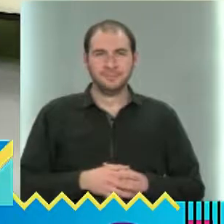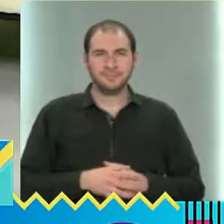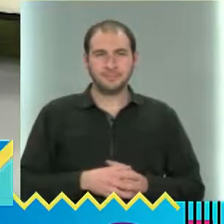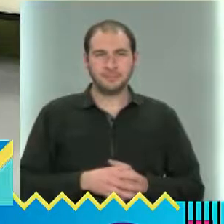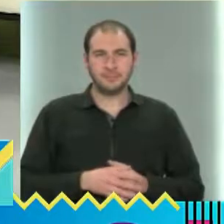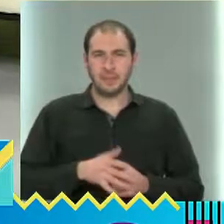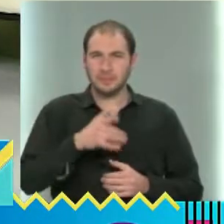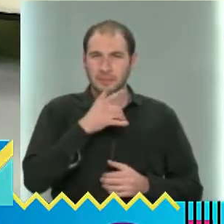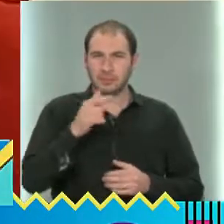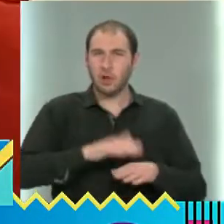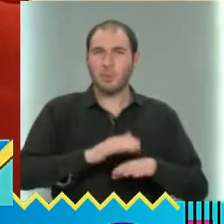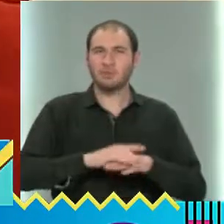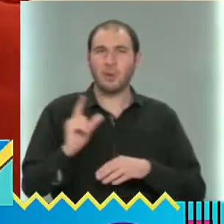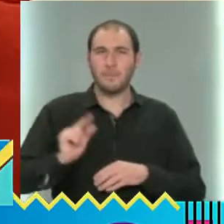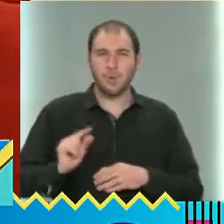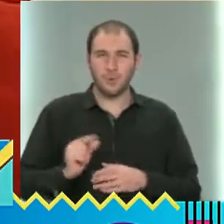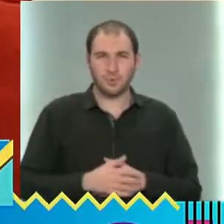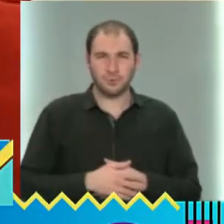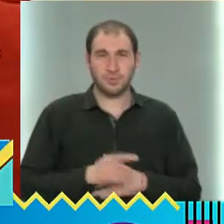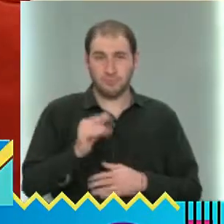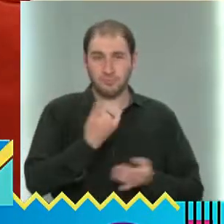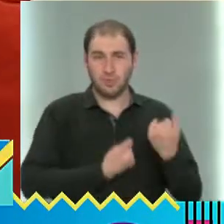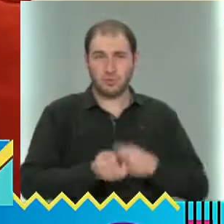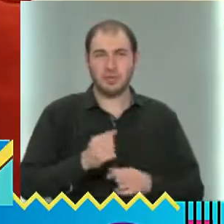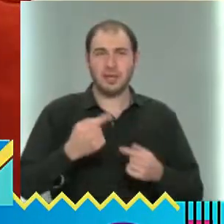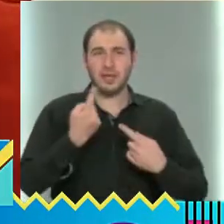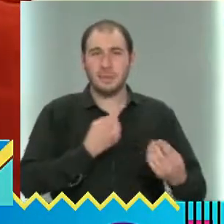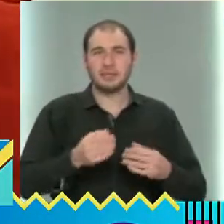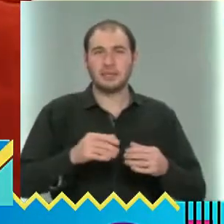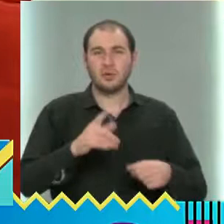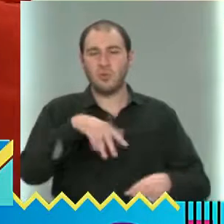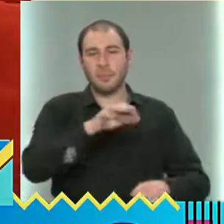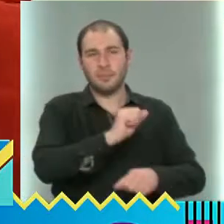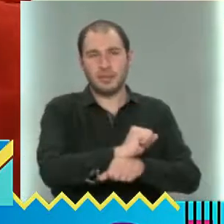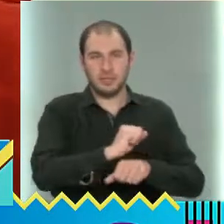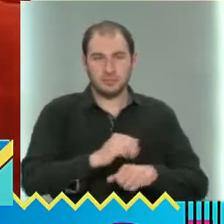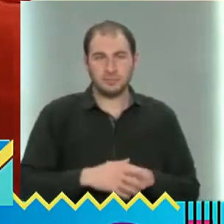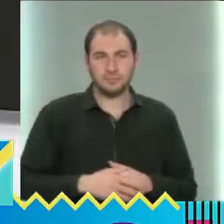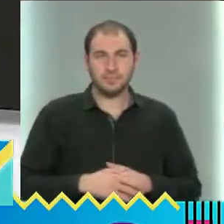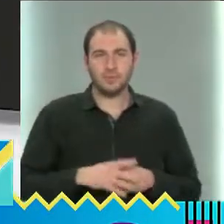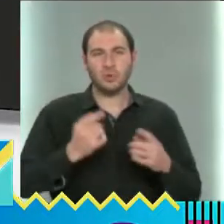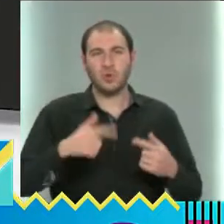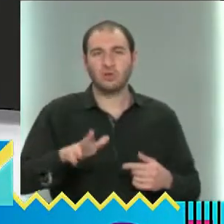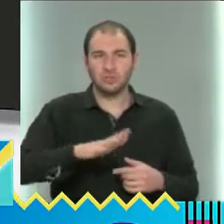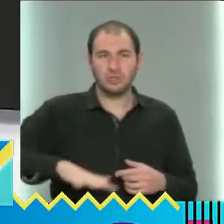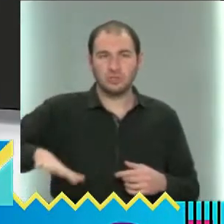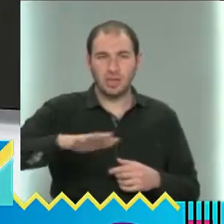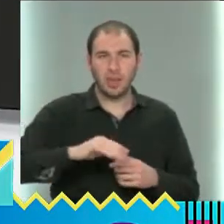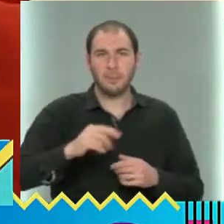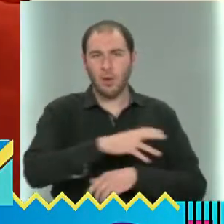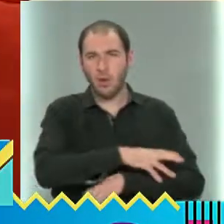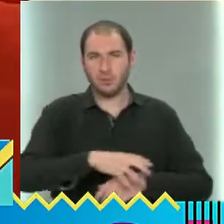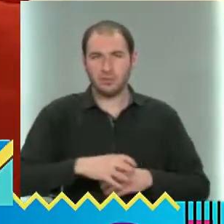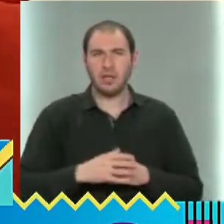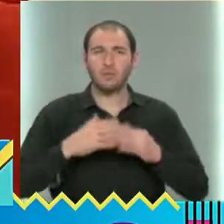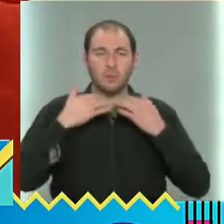me parece que hay poco compromiso con lo que vos decís, la situación de encierro, la situación social o de pobreza.